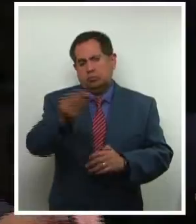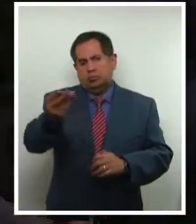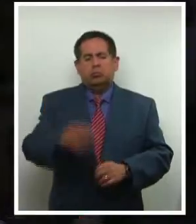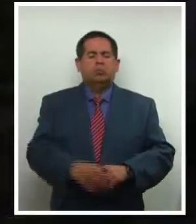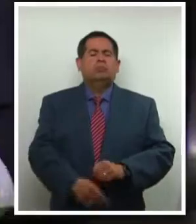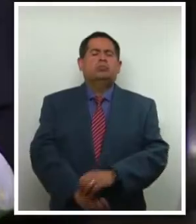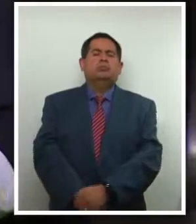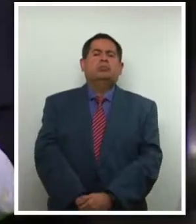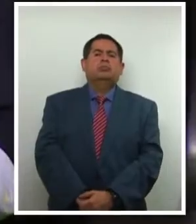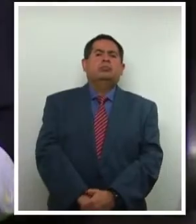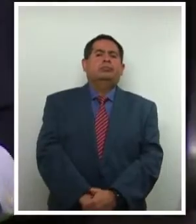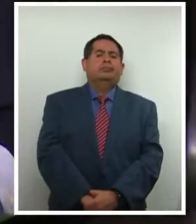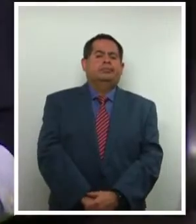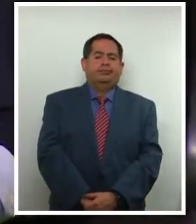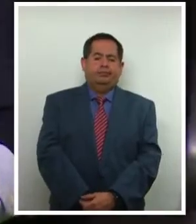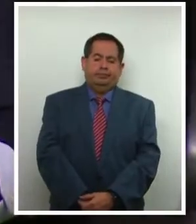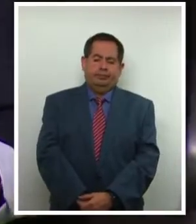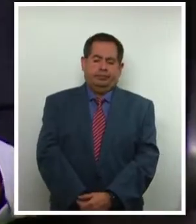pásenlo,